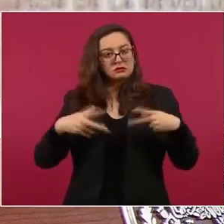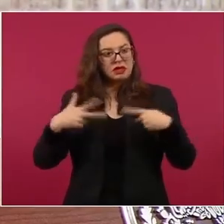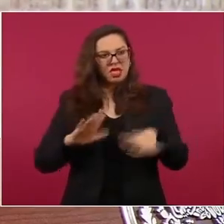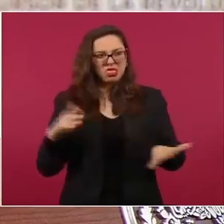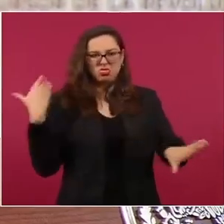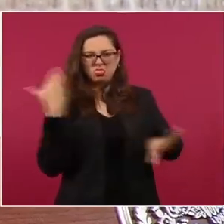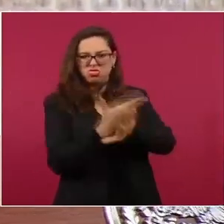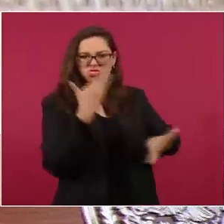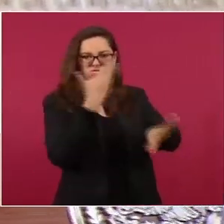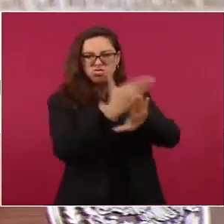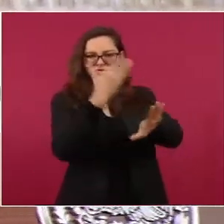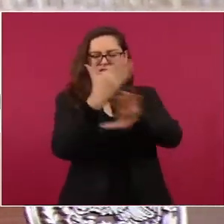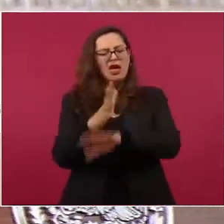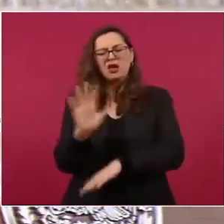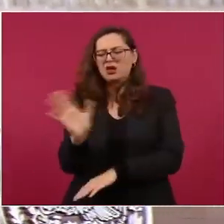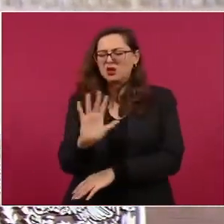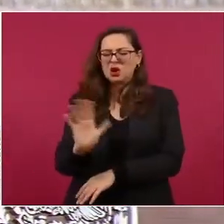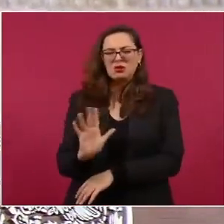pero sí da una idea